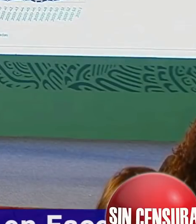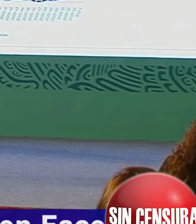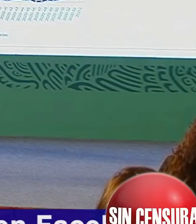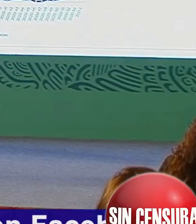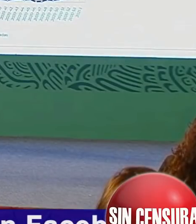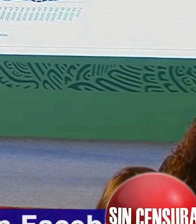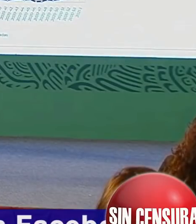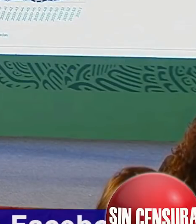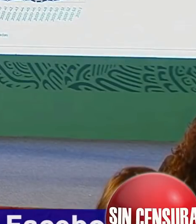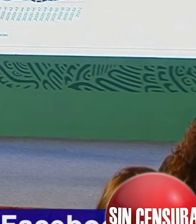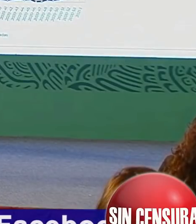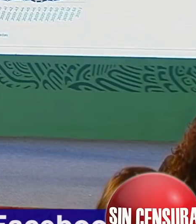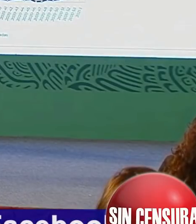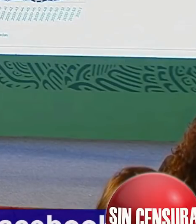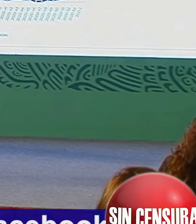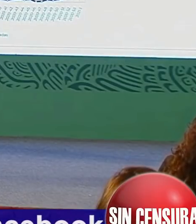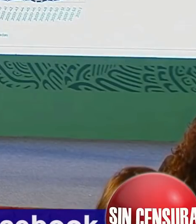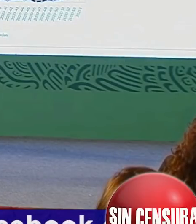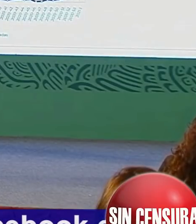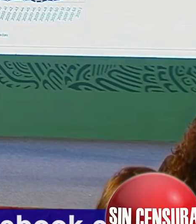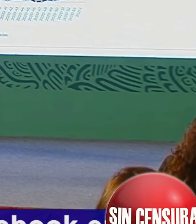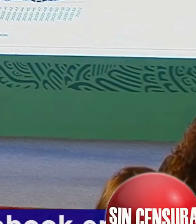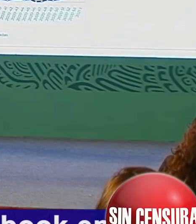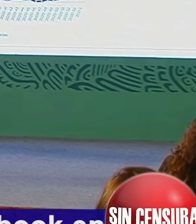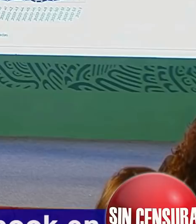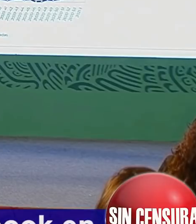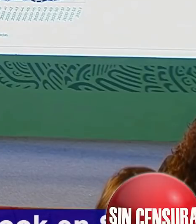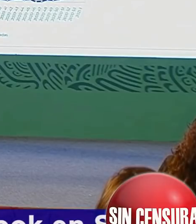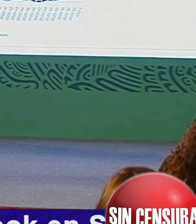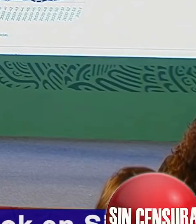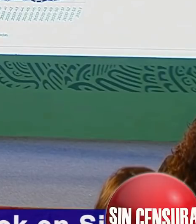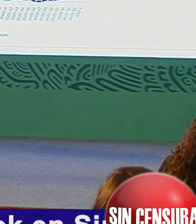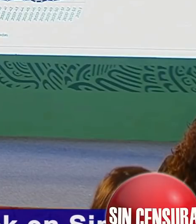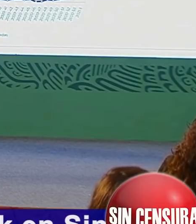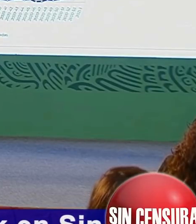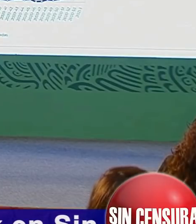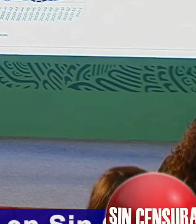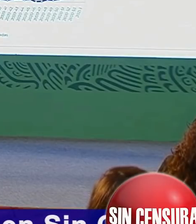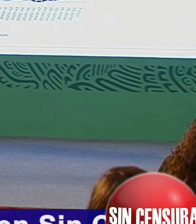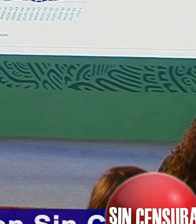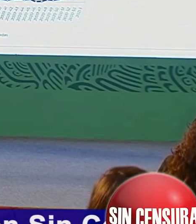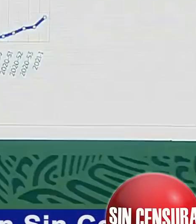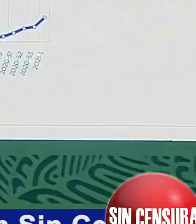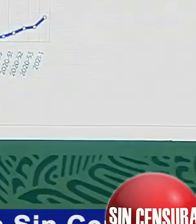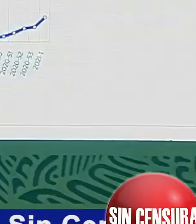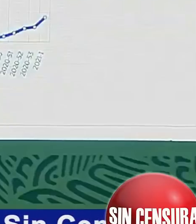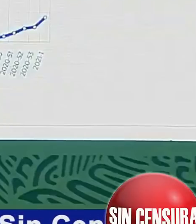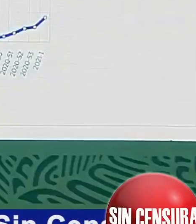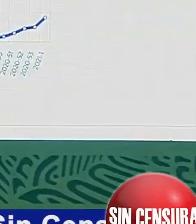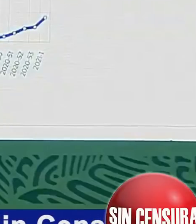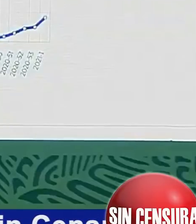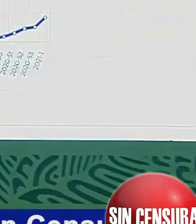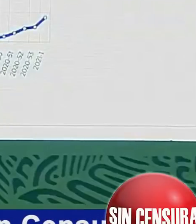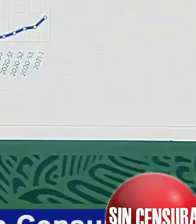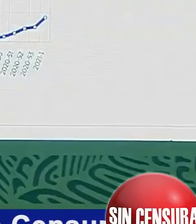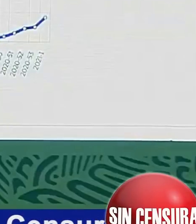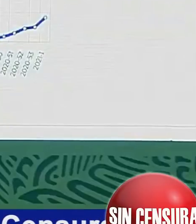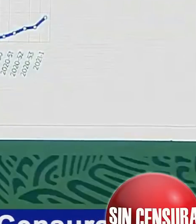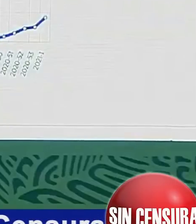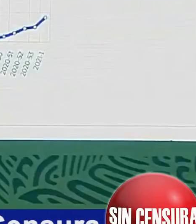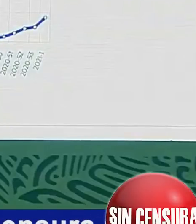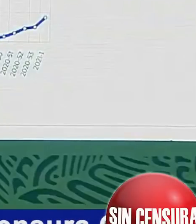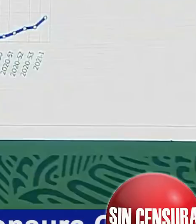tenido también varias semanas de control durante el verano y a partir del otoño empezó a subir,